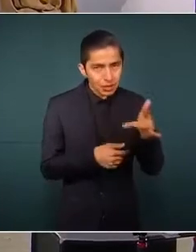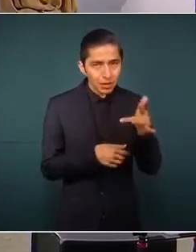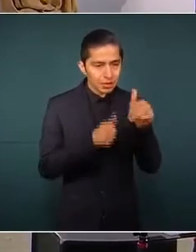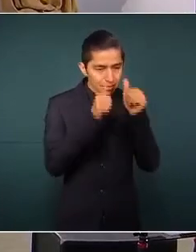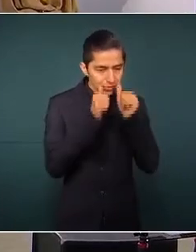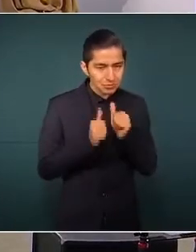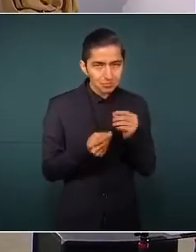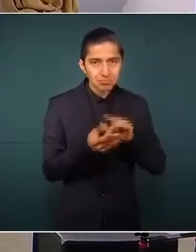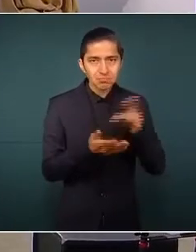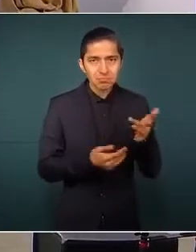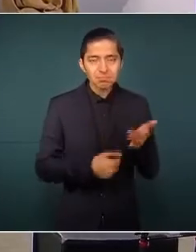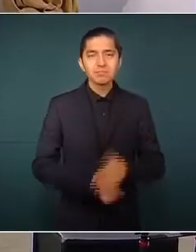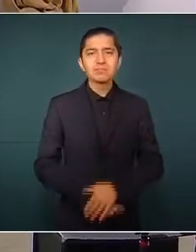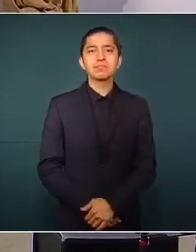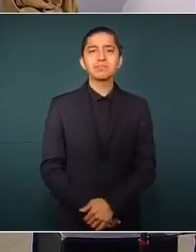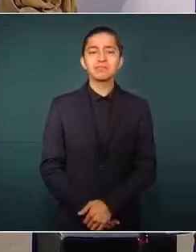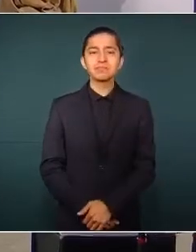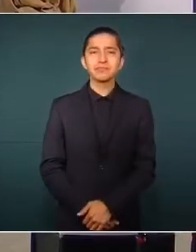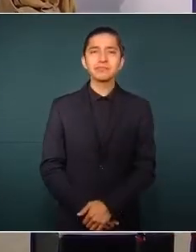atención.